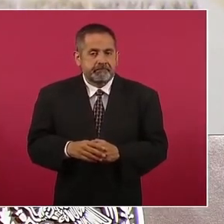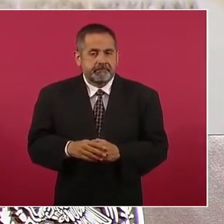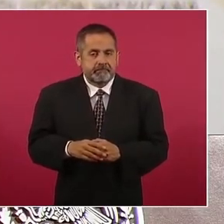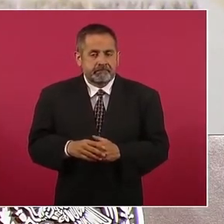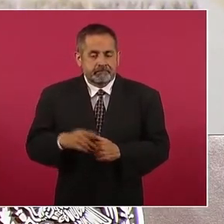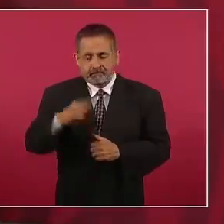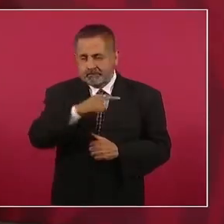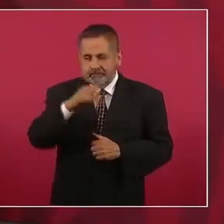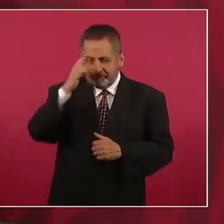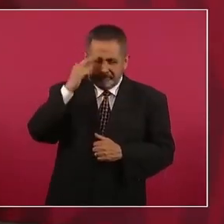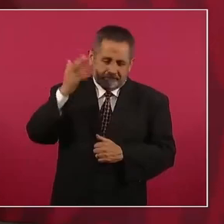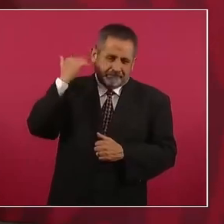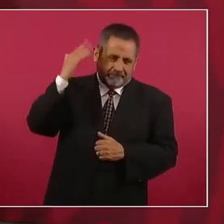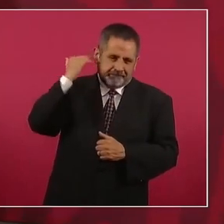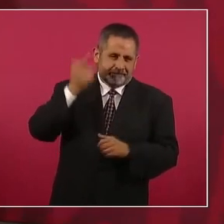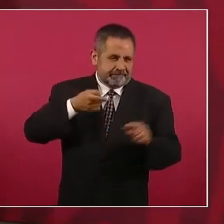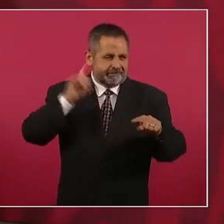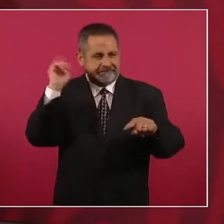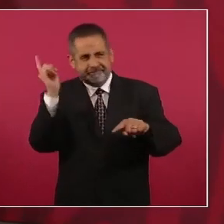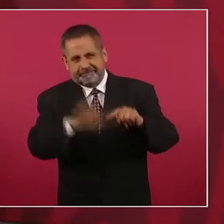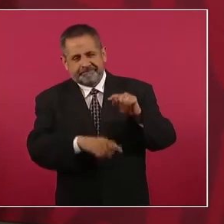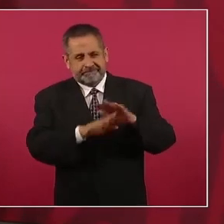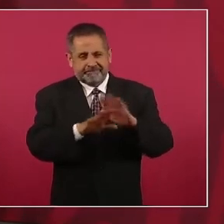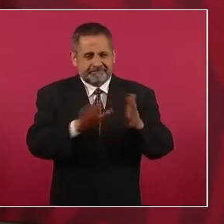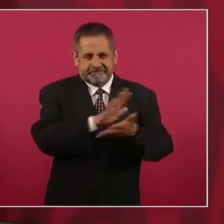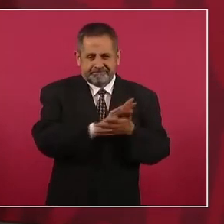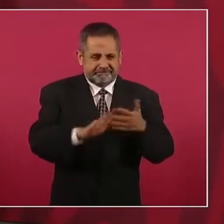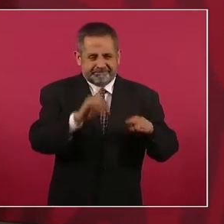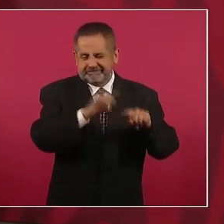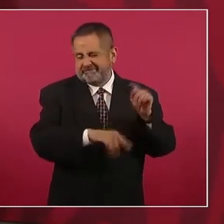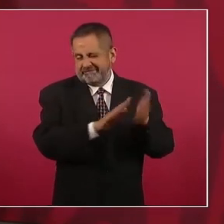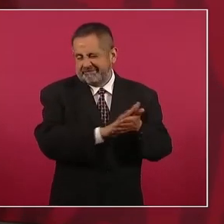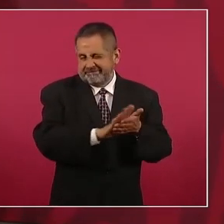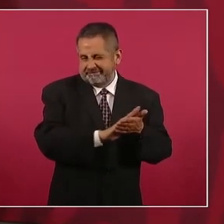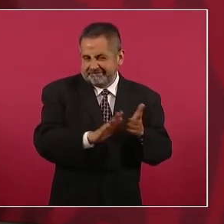había sido derrotado por entero,